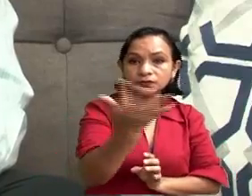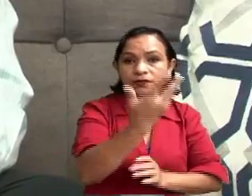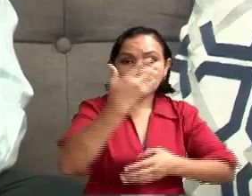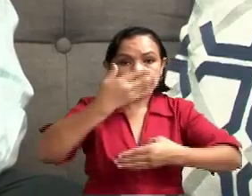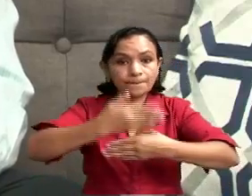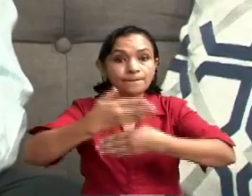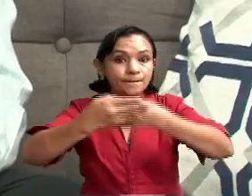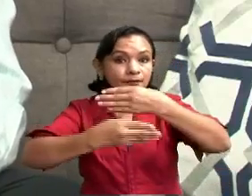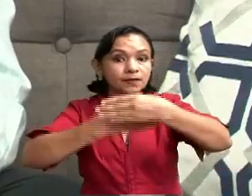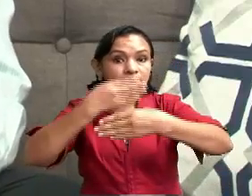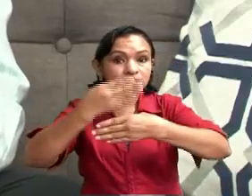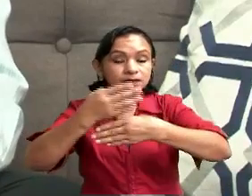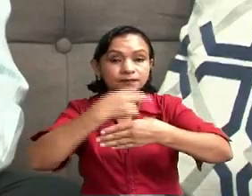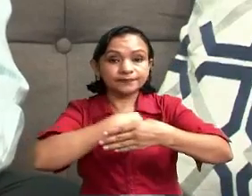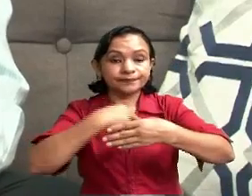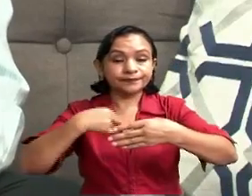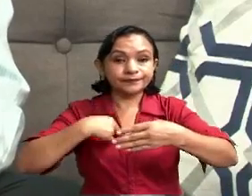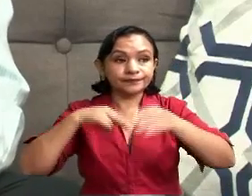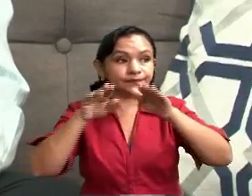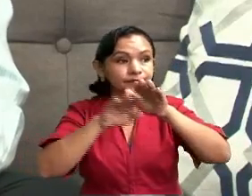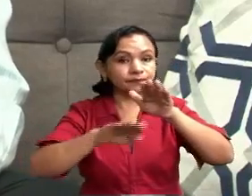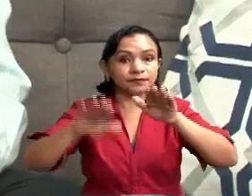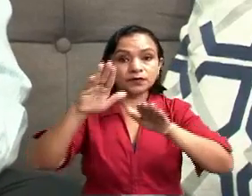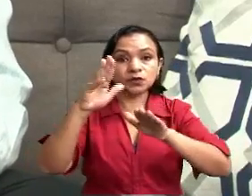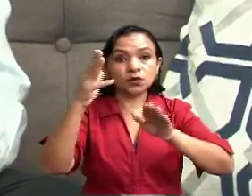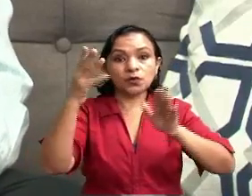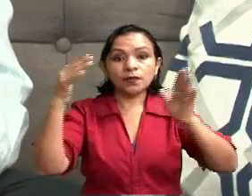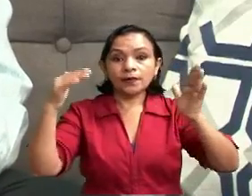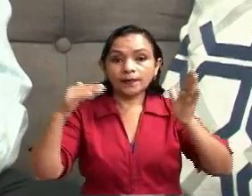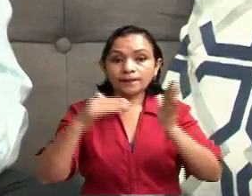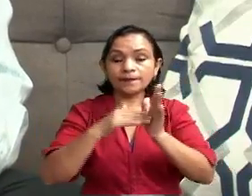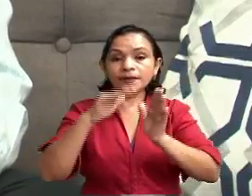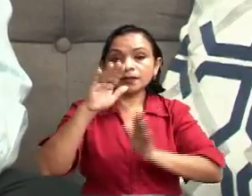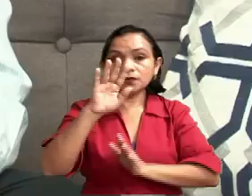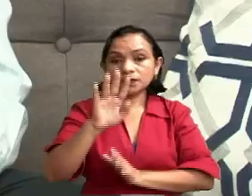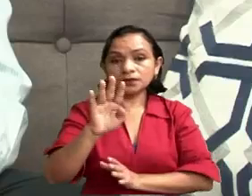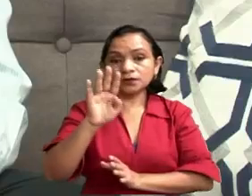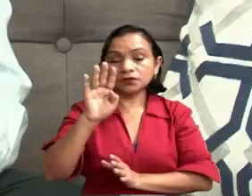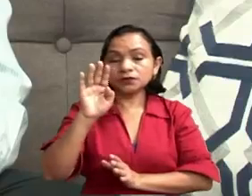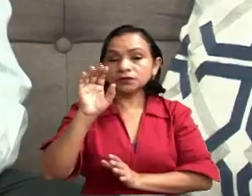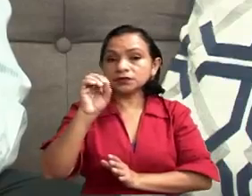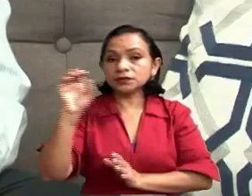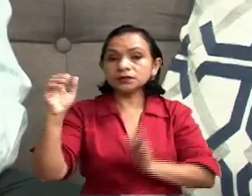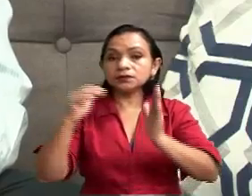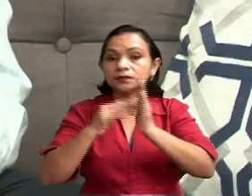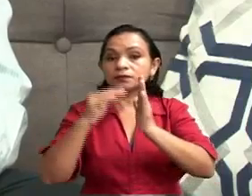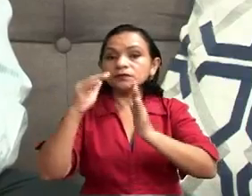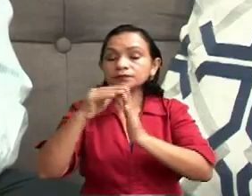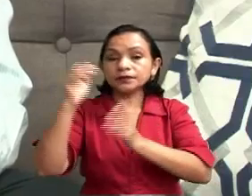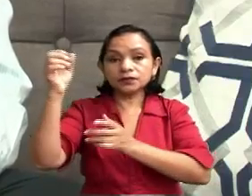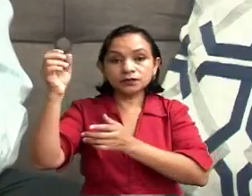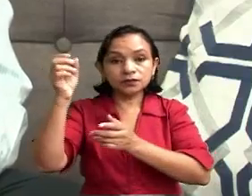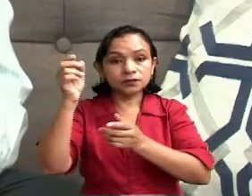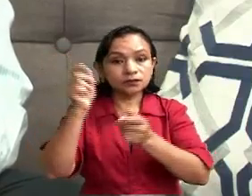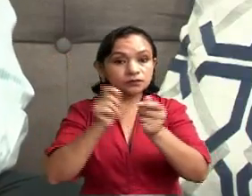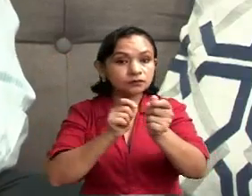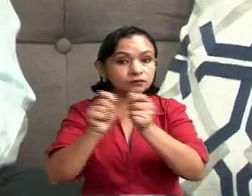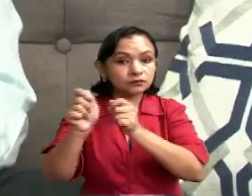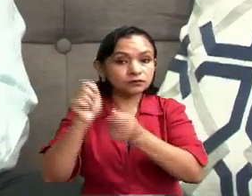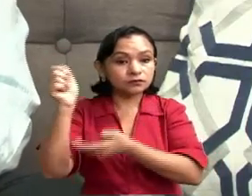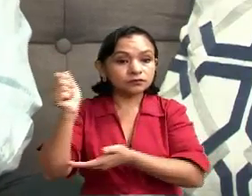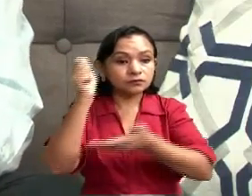infraestructura están un poco más de 9.400 millones de dólares que se están invirtiendo en